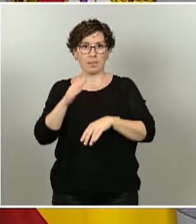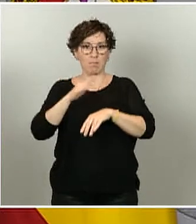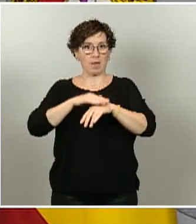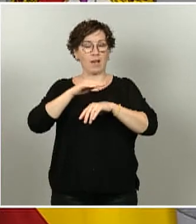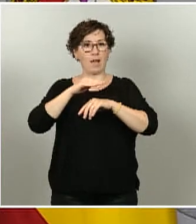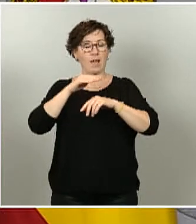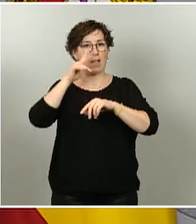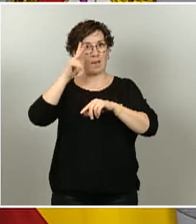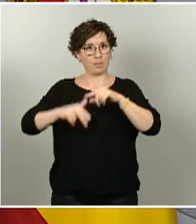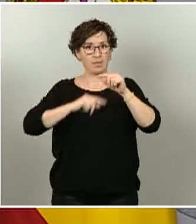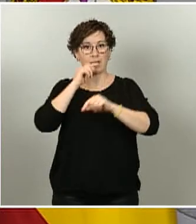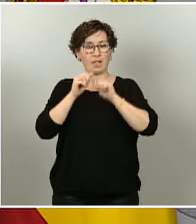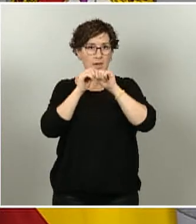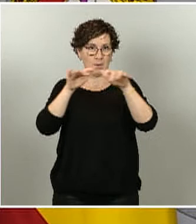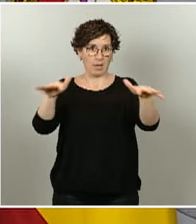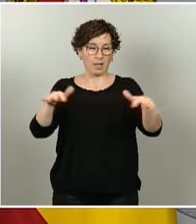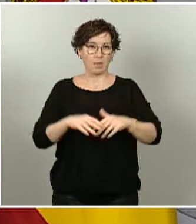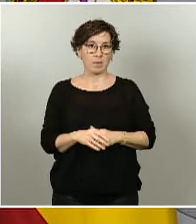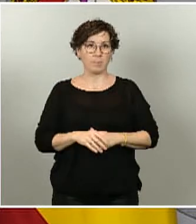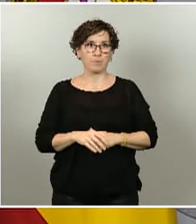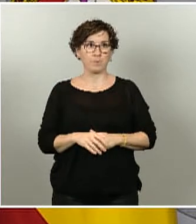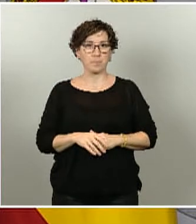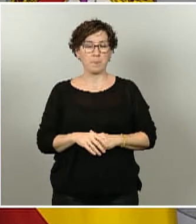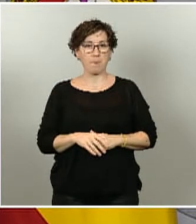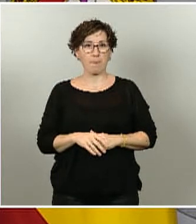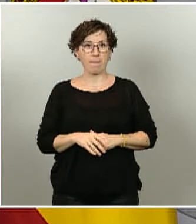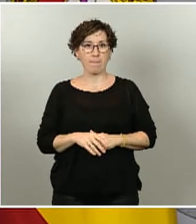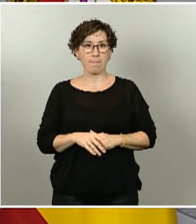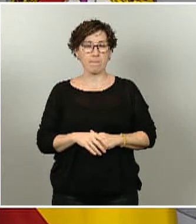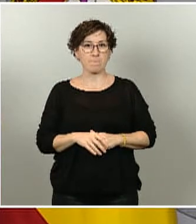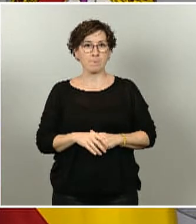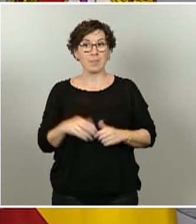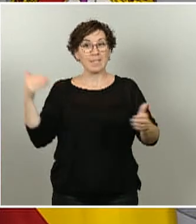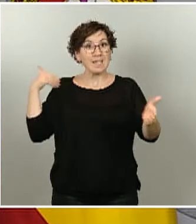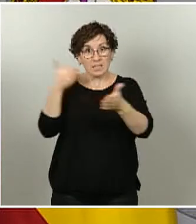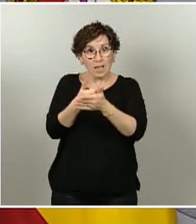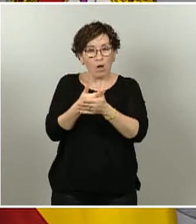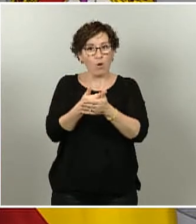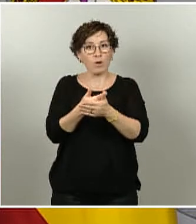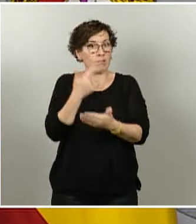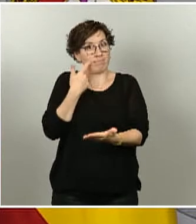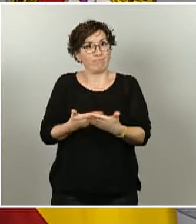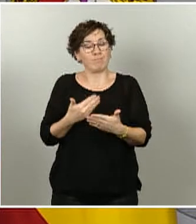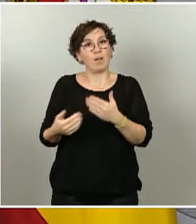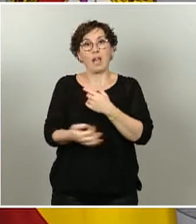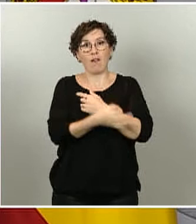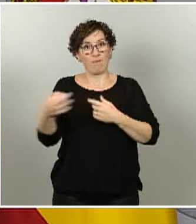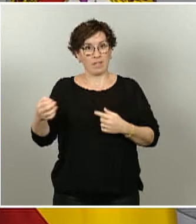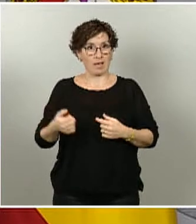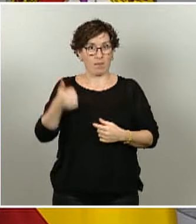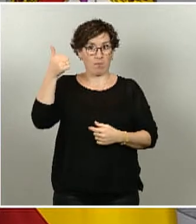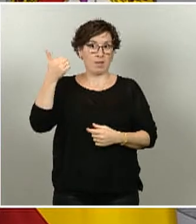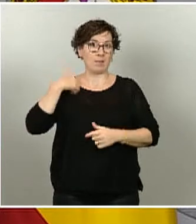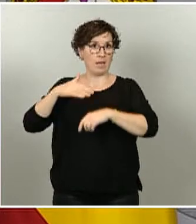sustituible por ningún otro instrumento y hasta ahora es el que se ha mostrado más eficaz, como el ministro Illa acaba de mencionar, con las